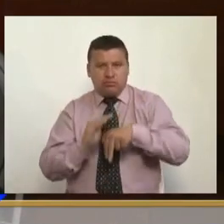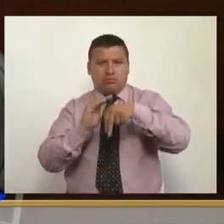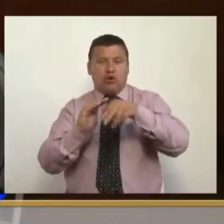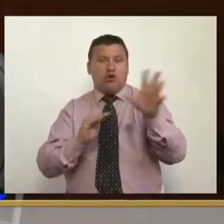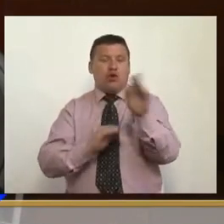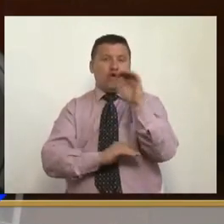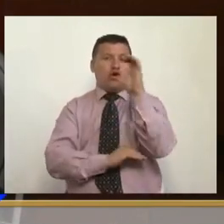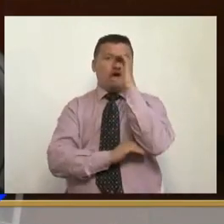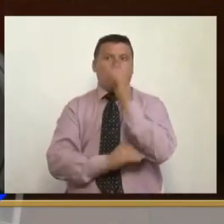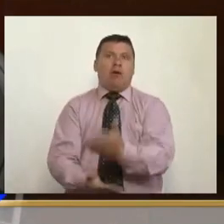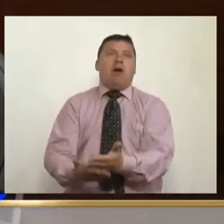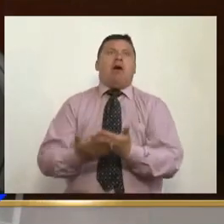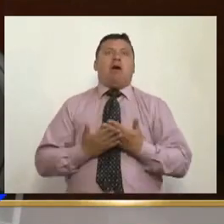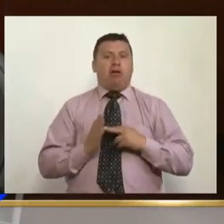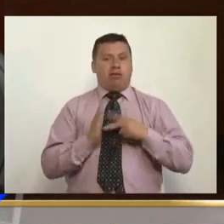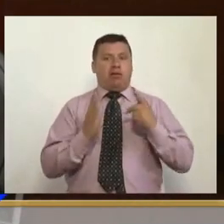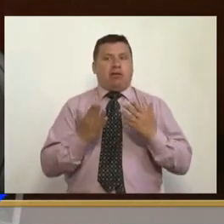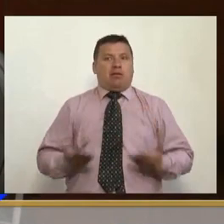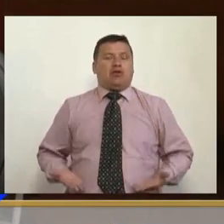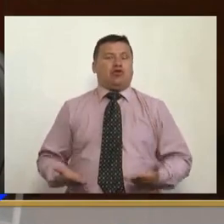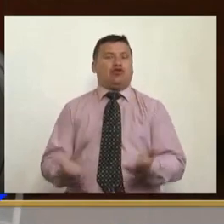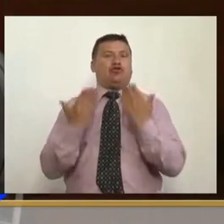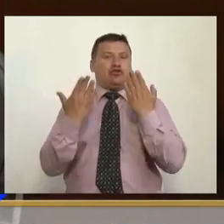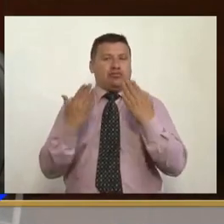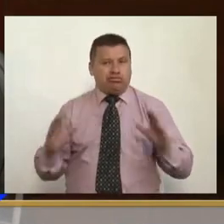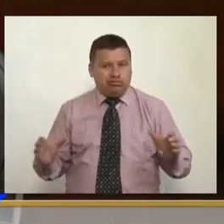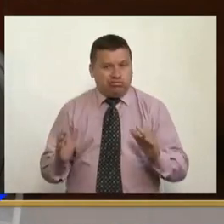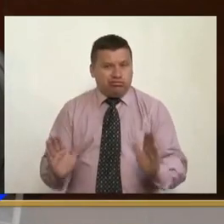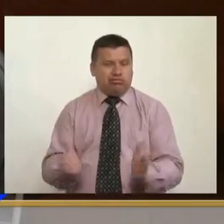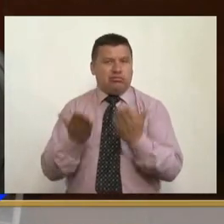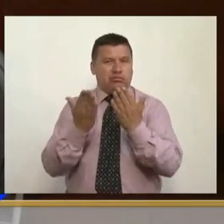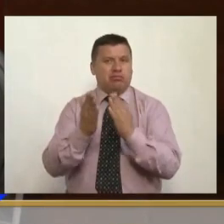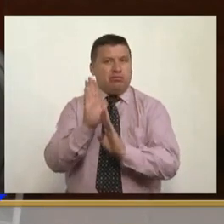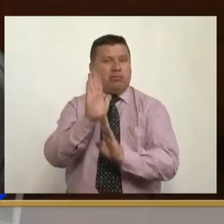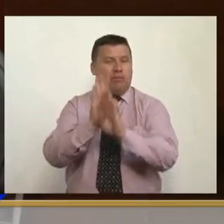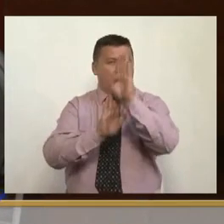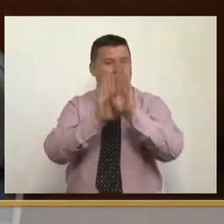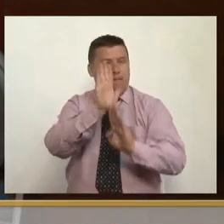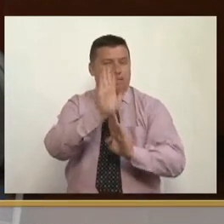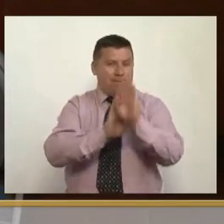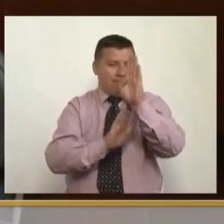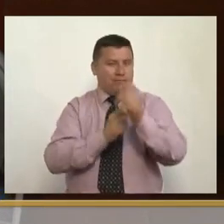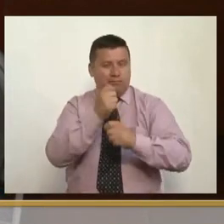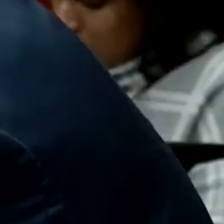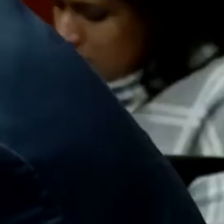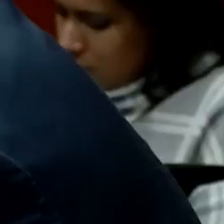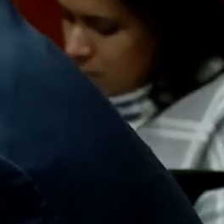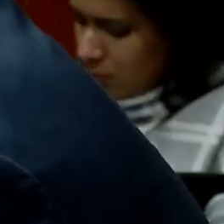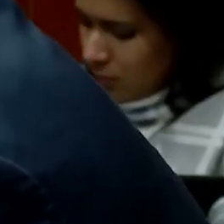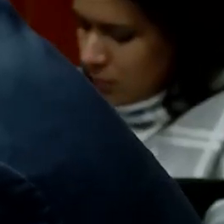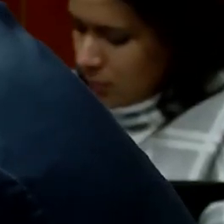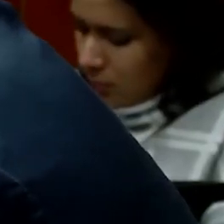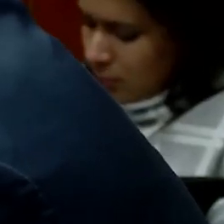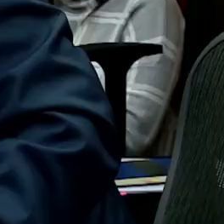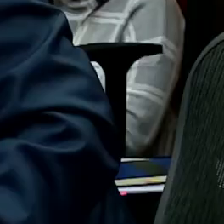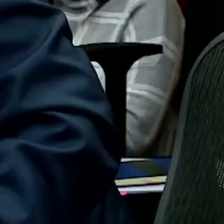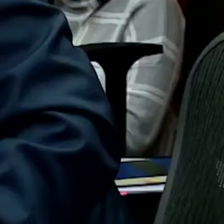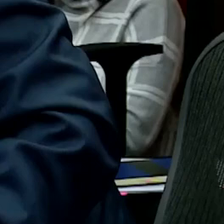de todos los colombianos y que haya crecimiento económico.